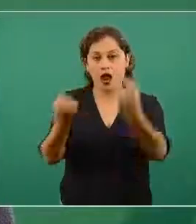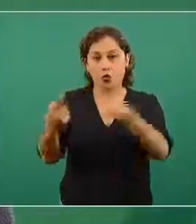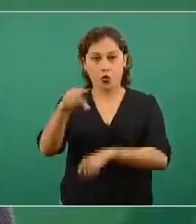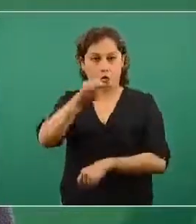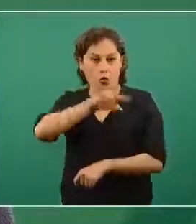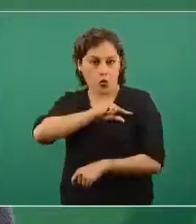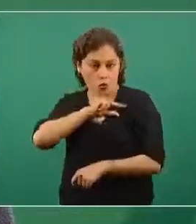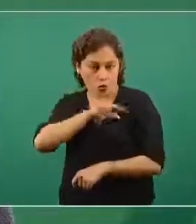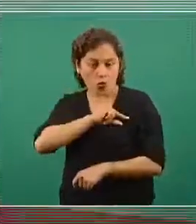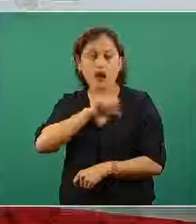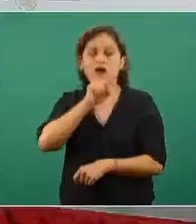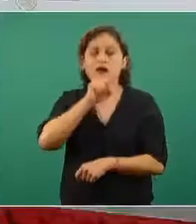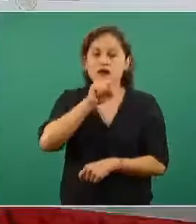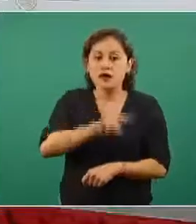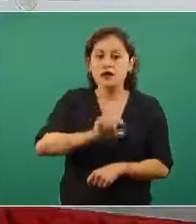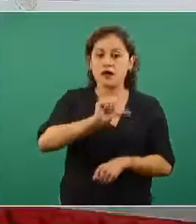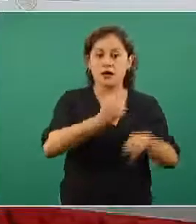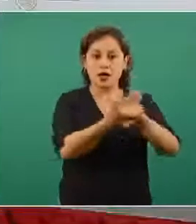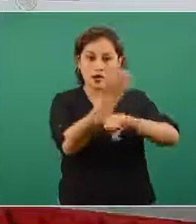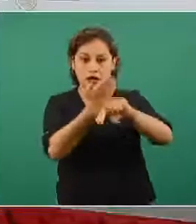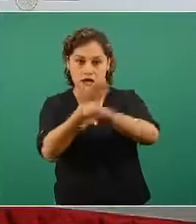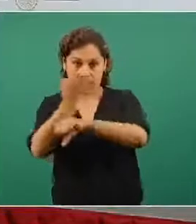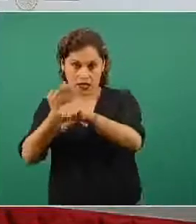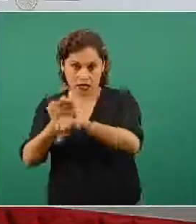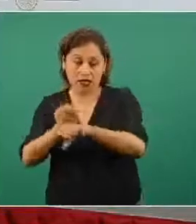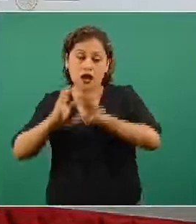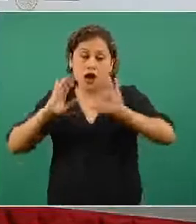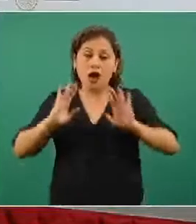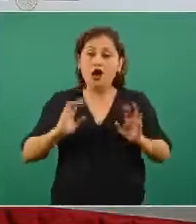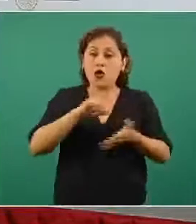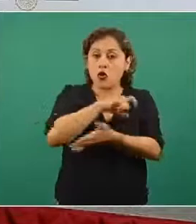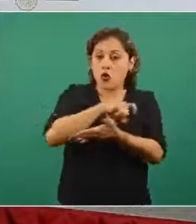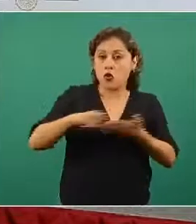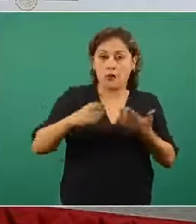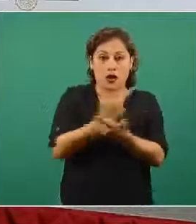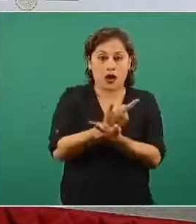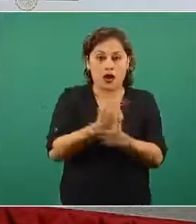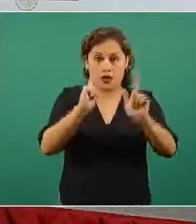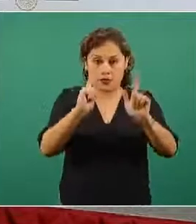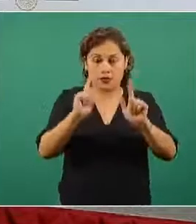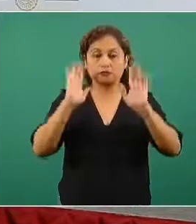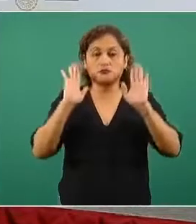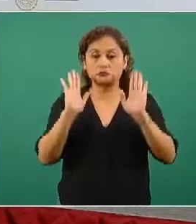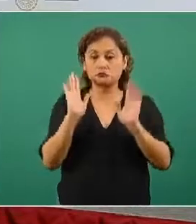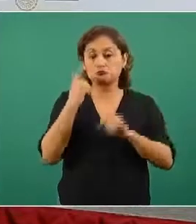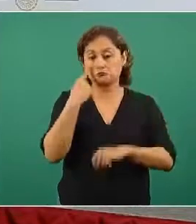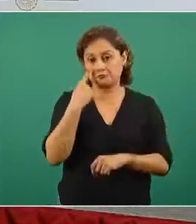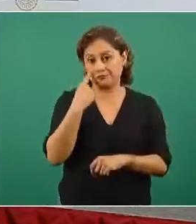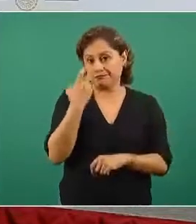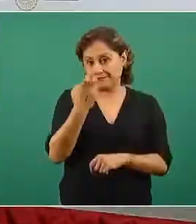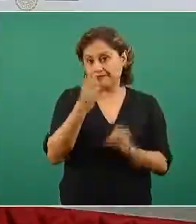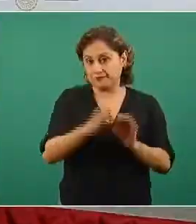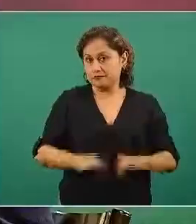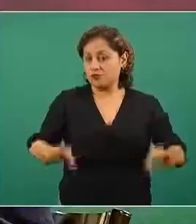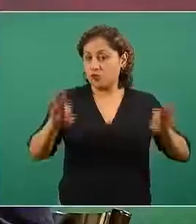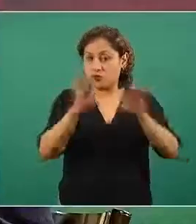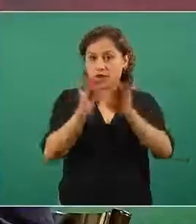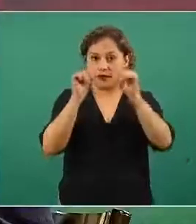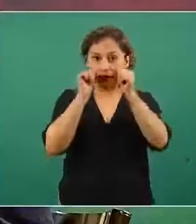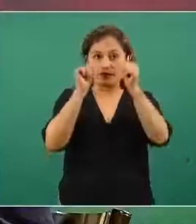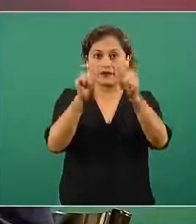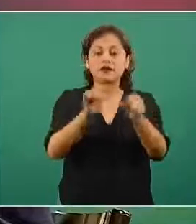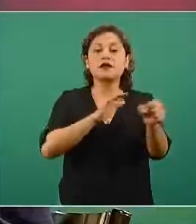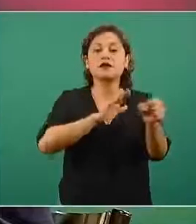obviamente entidades federativas, puedan en su momento adquirir la vacuna. Obviamente aquí la parte importante es precisamente